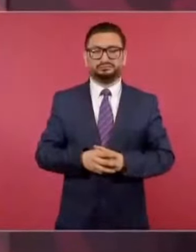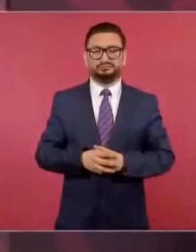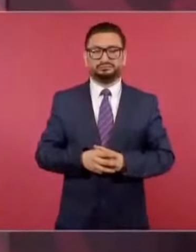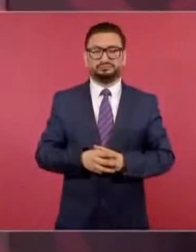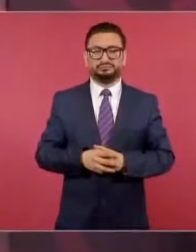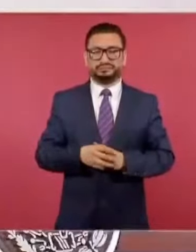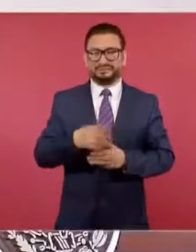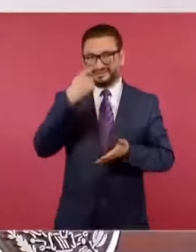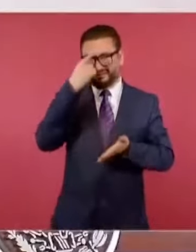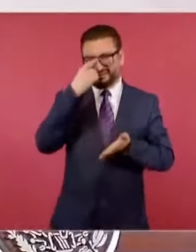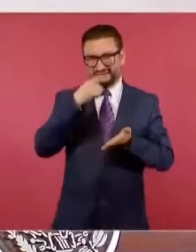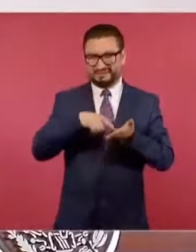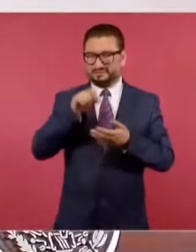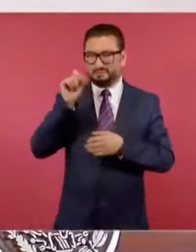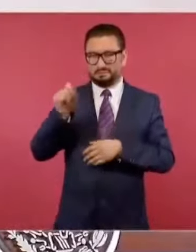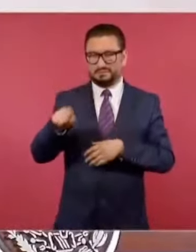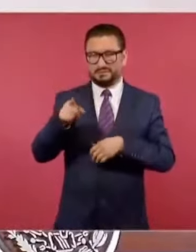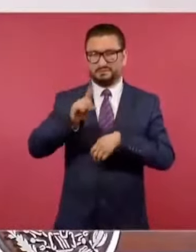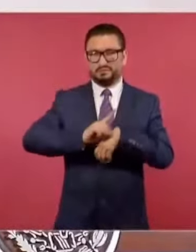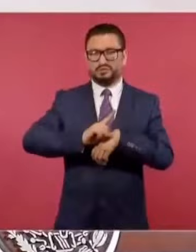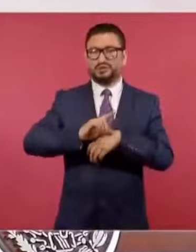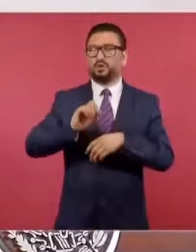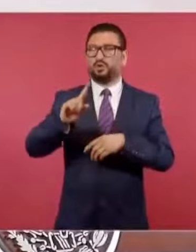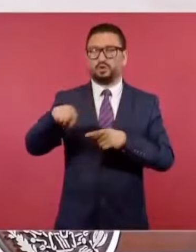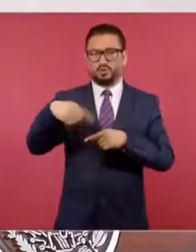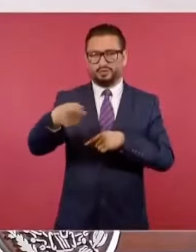Creo que ese mismo día o el día siguiente,